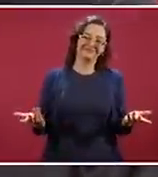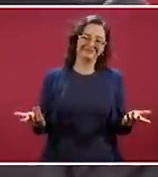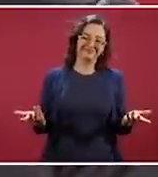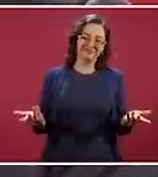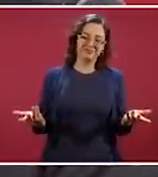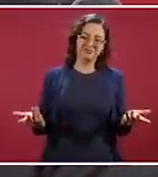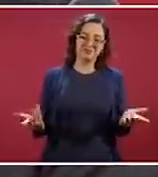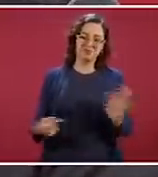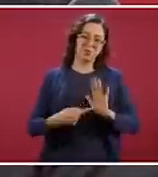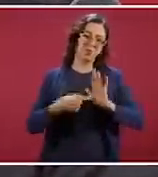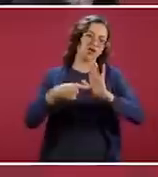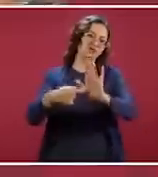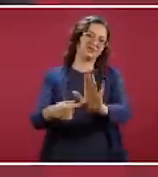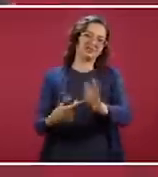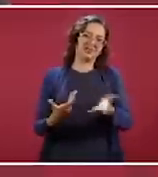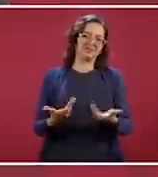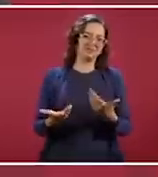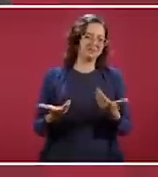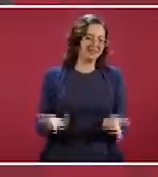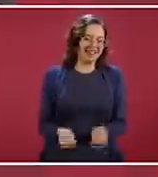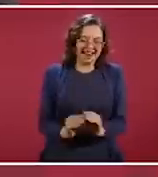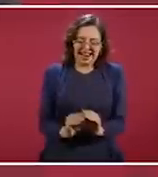surge.